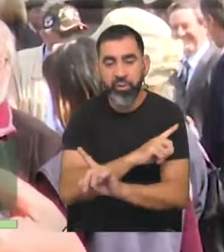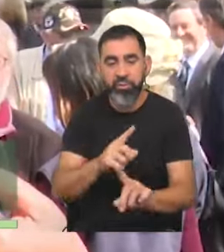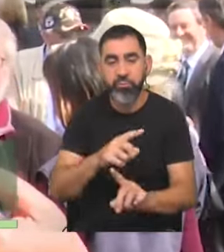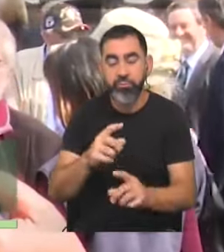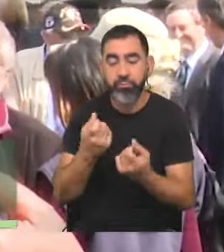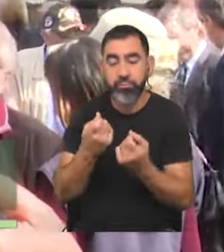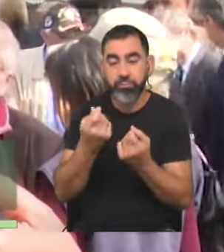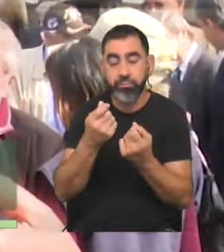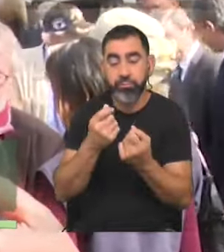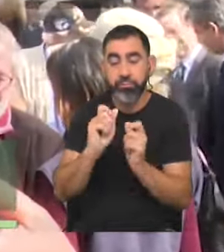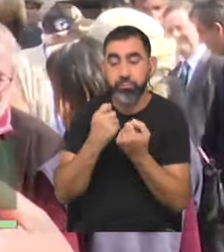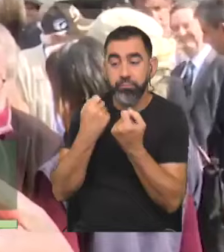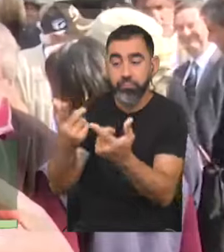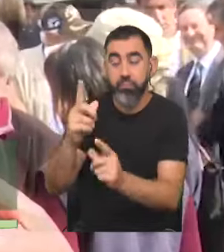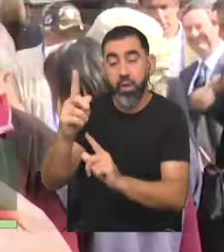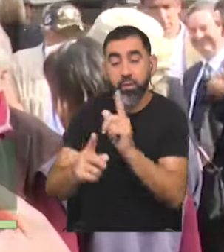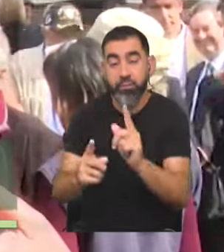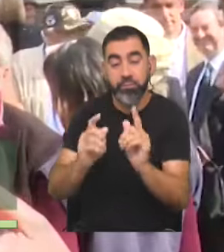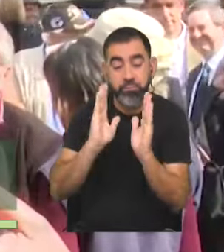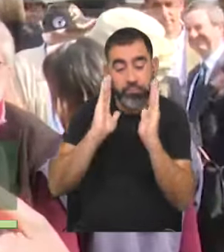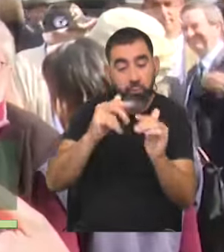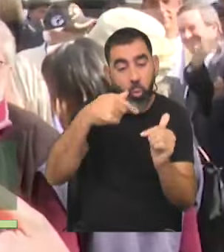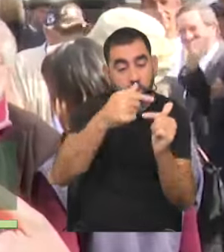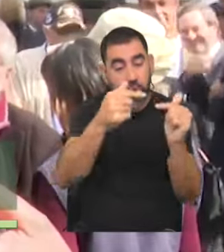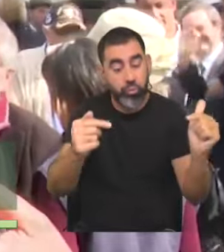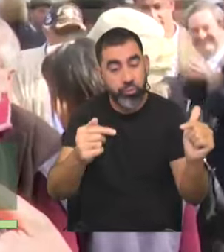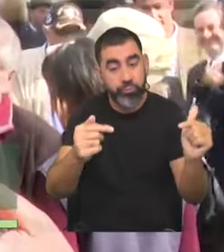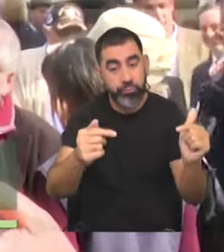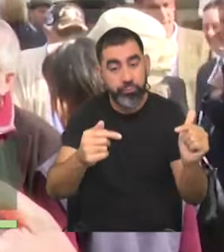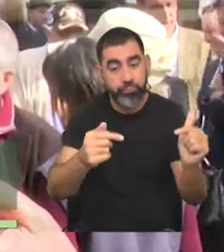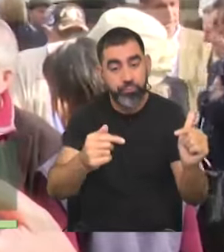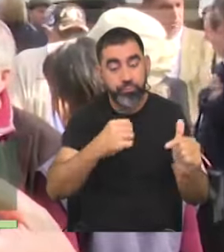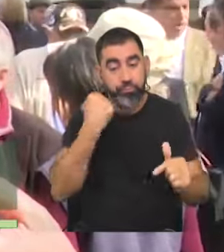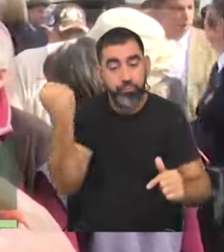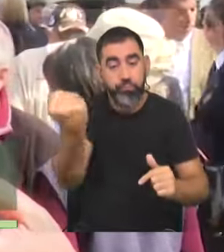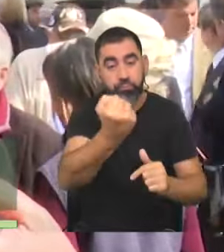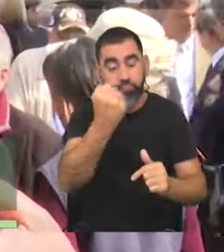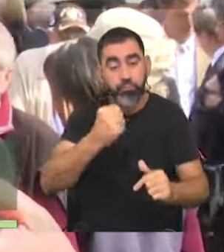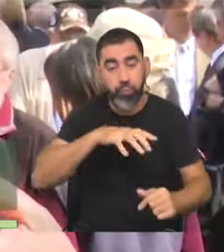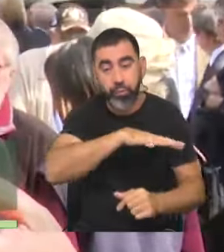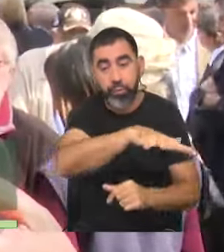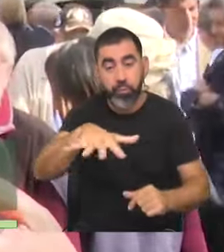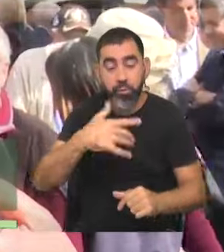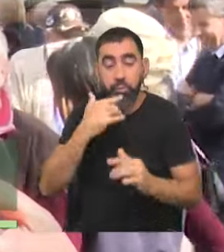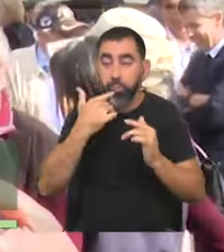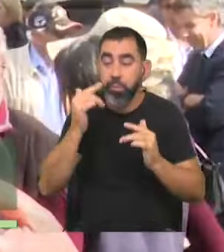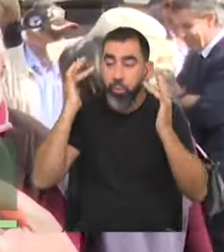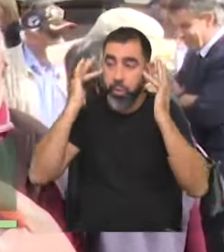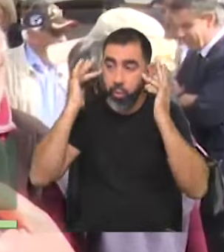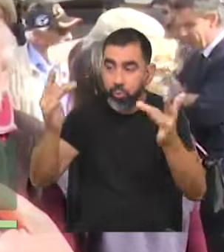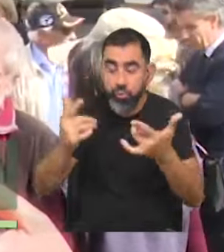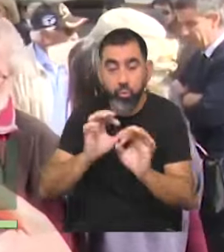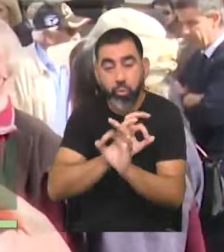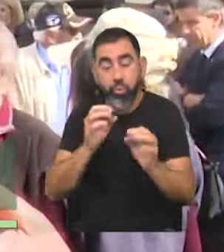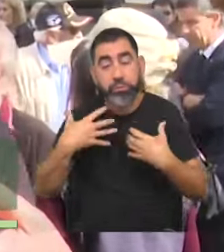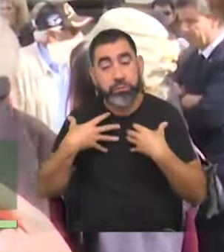recursos que normalmente están asignados para otros aspectos esenciales de nuestra sociedad como la educación o